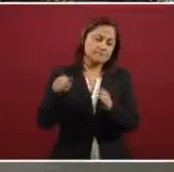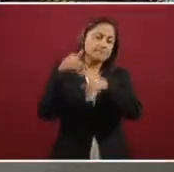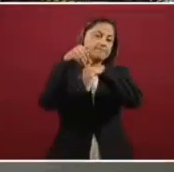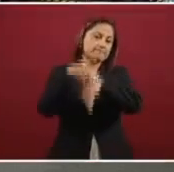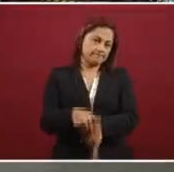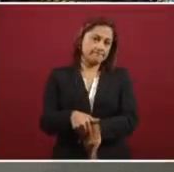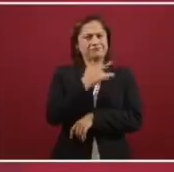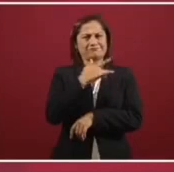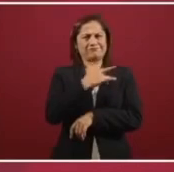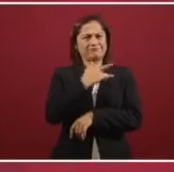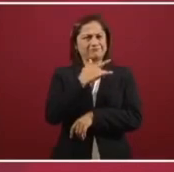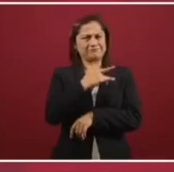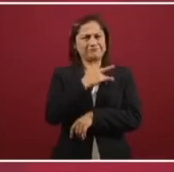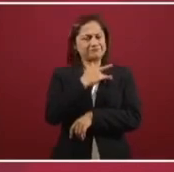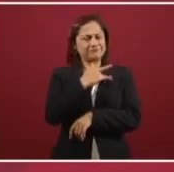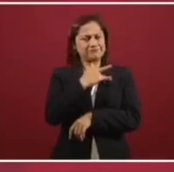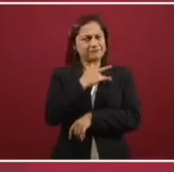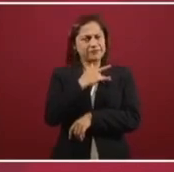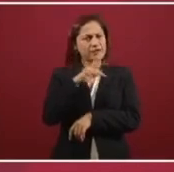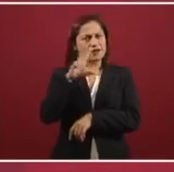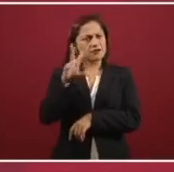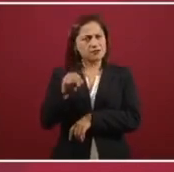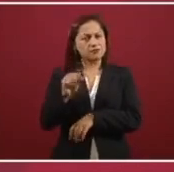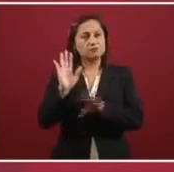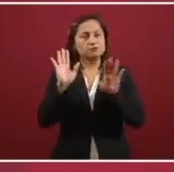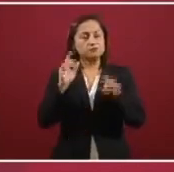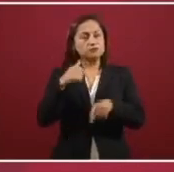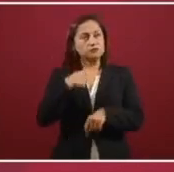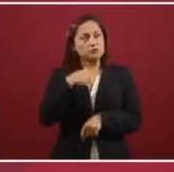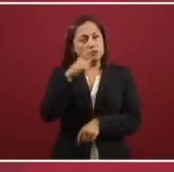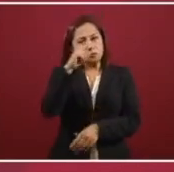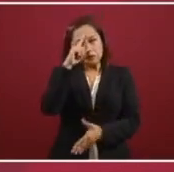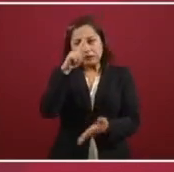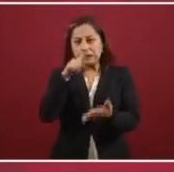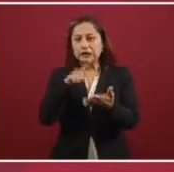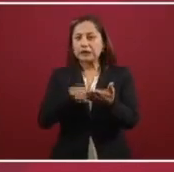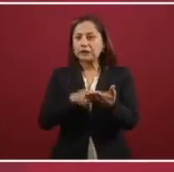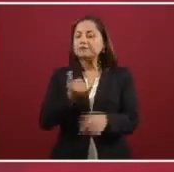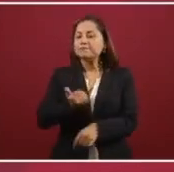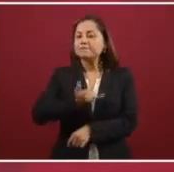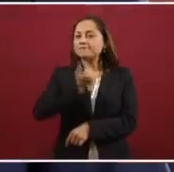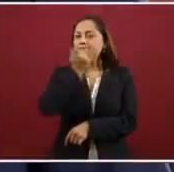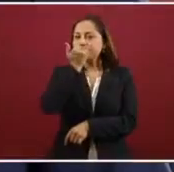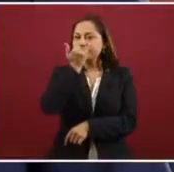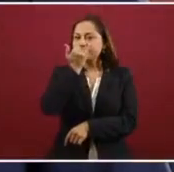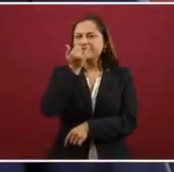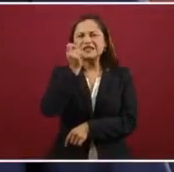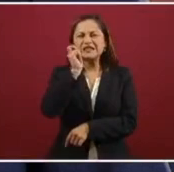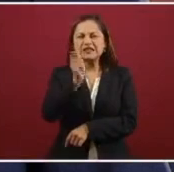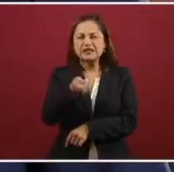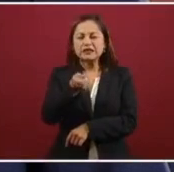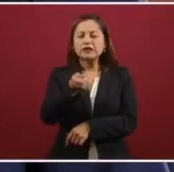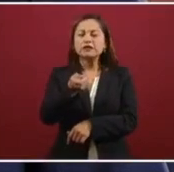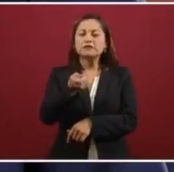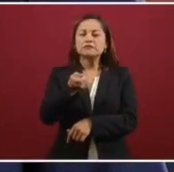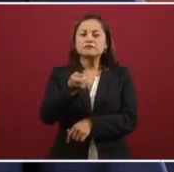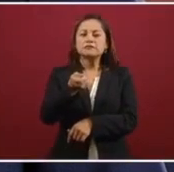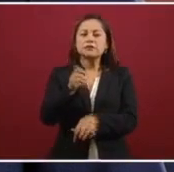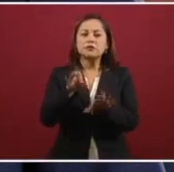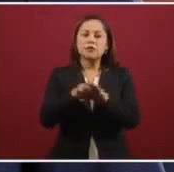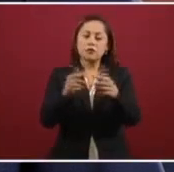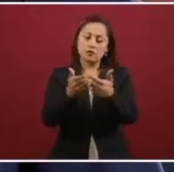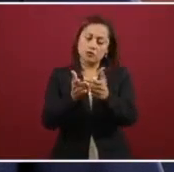No estoy de acuerdo. Pienso que fue un error el promover estos